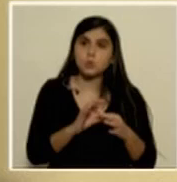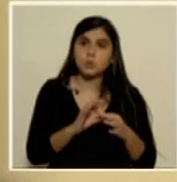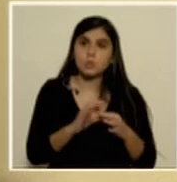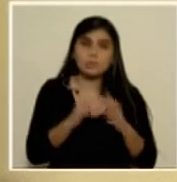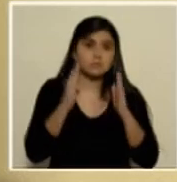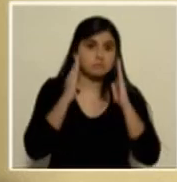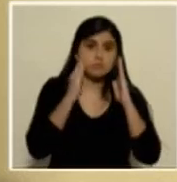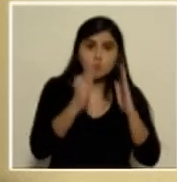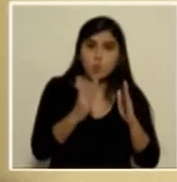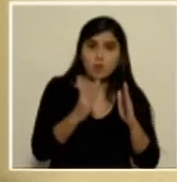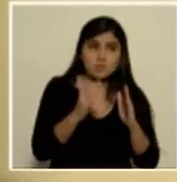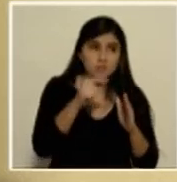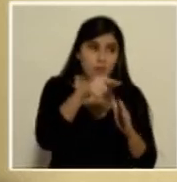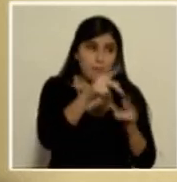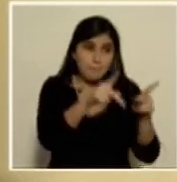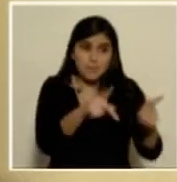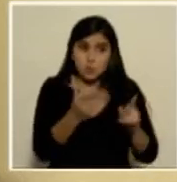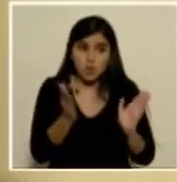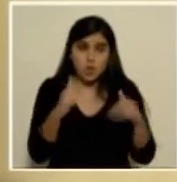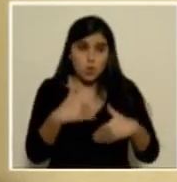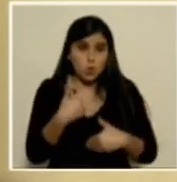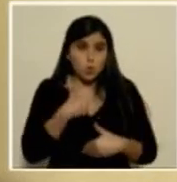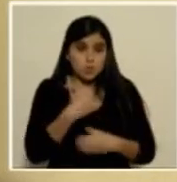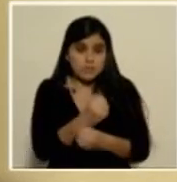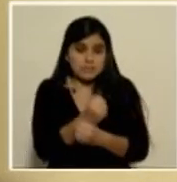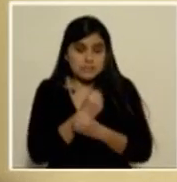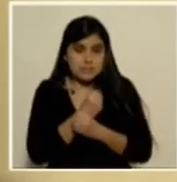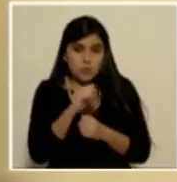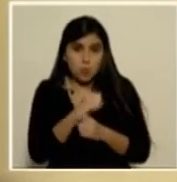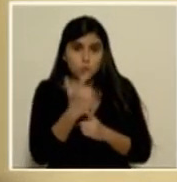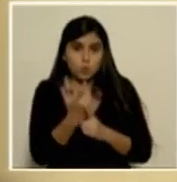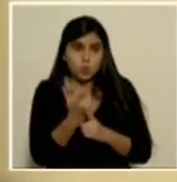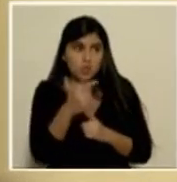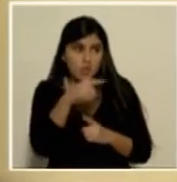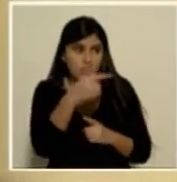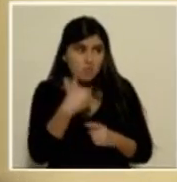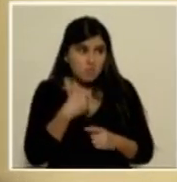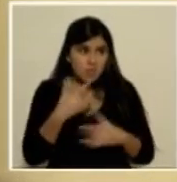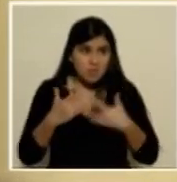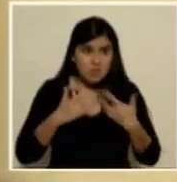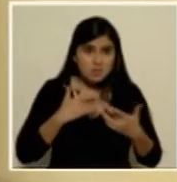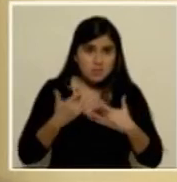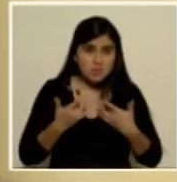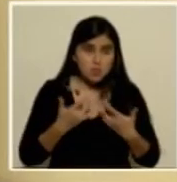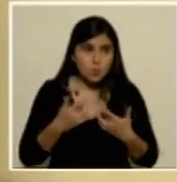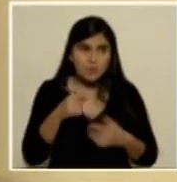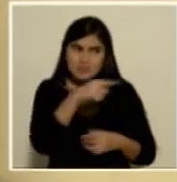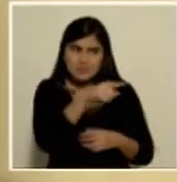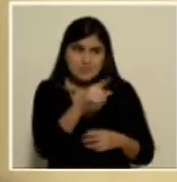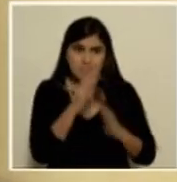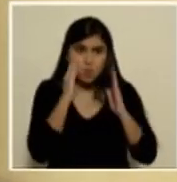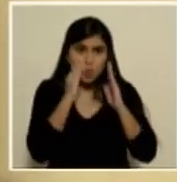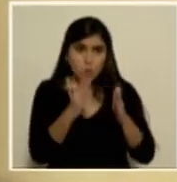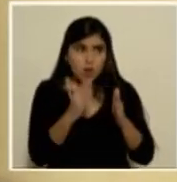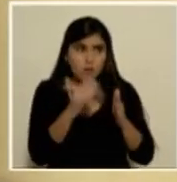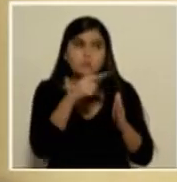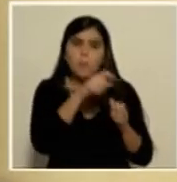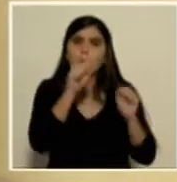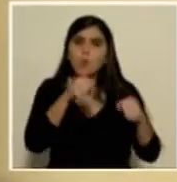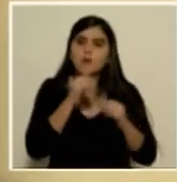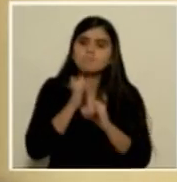del Seguro Social, cuando hay un claro cuadro respiratorio, inmediatamente por favor que pasen la denuncia